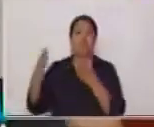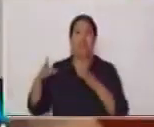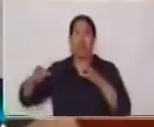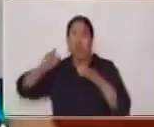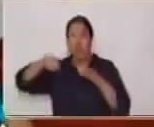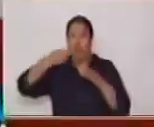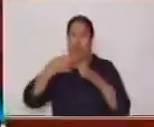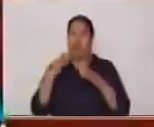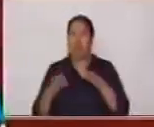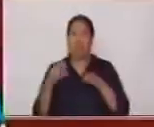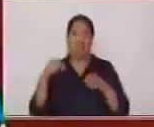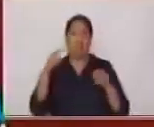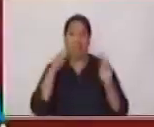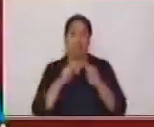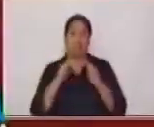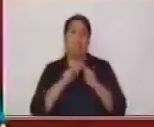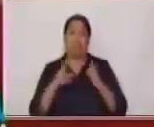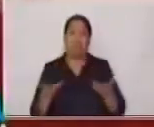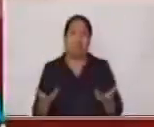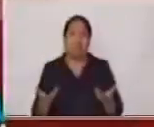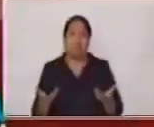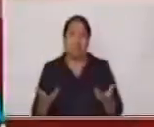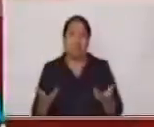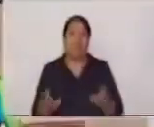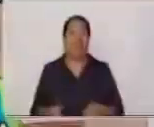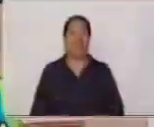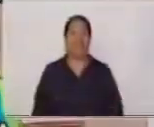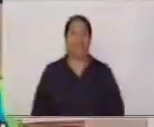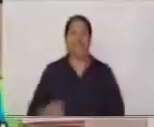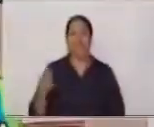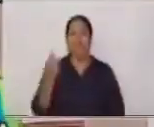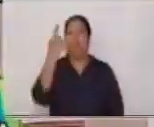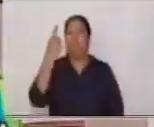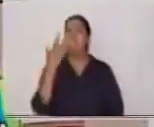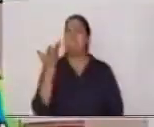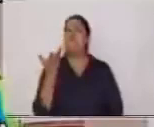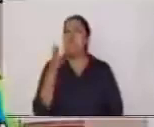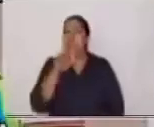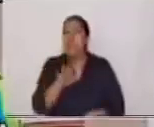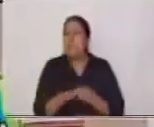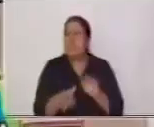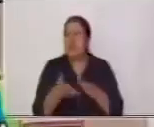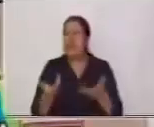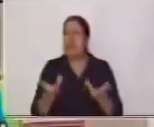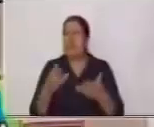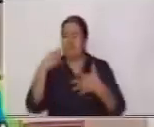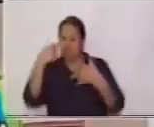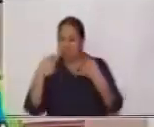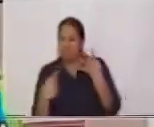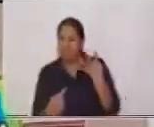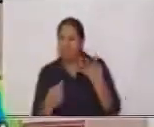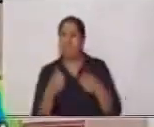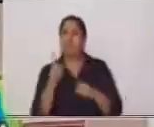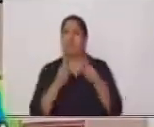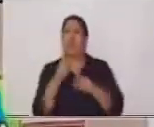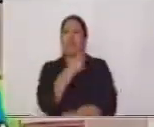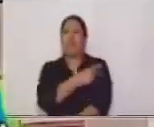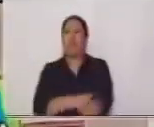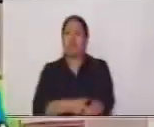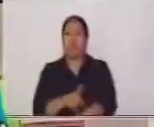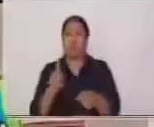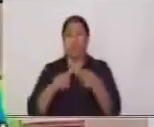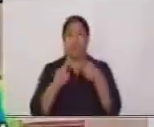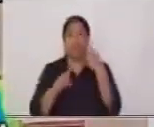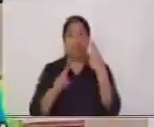conocía. El primer paso para hacer una narración es planificar. Tienes que saber a quién está dirigida. En